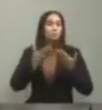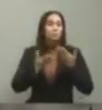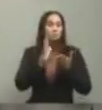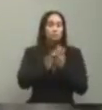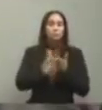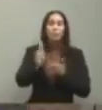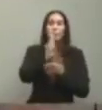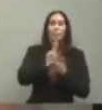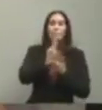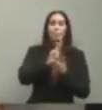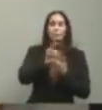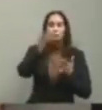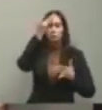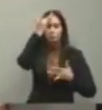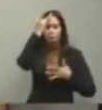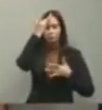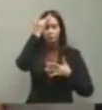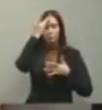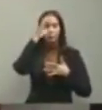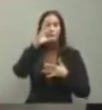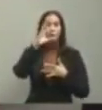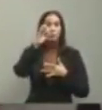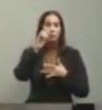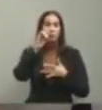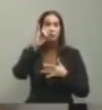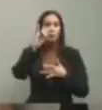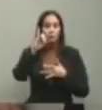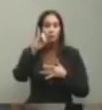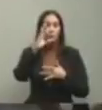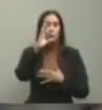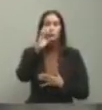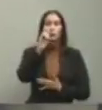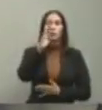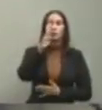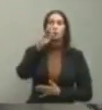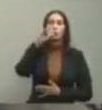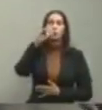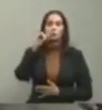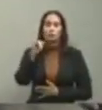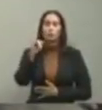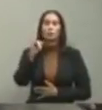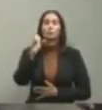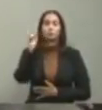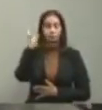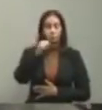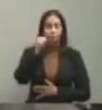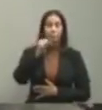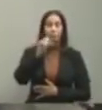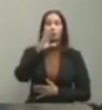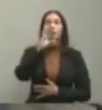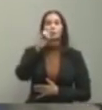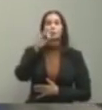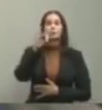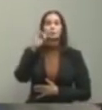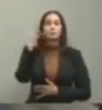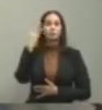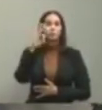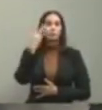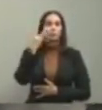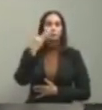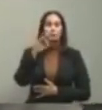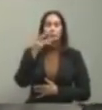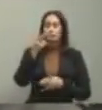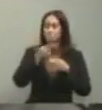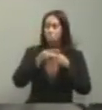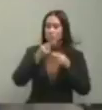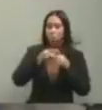la enfermedad de kobe porque se llama cobit decís la enfermedad del coi 19 no se le puso